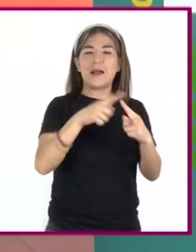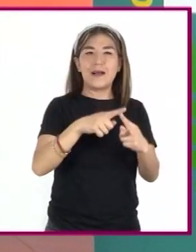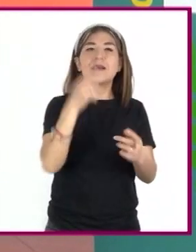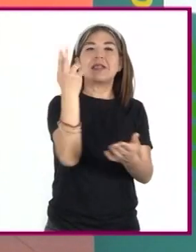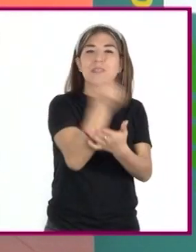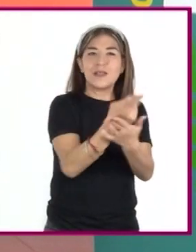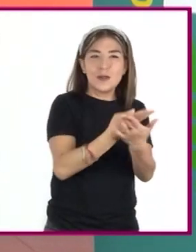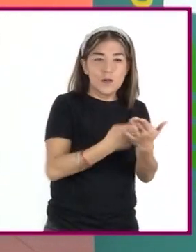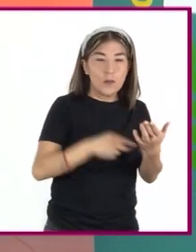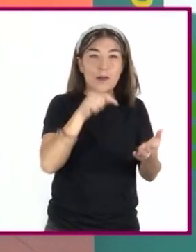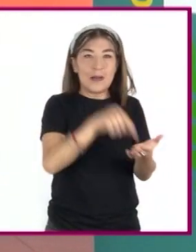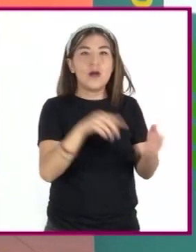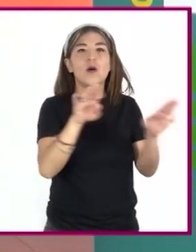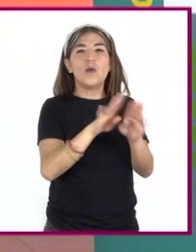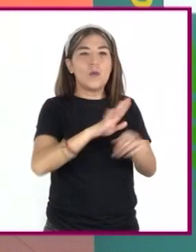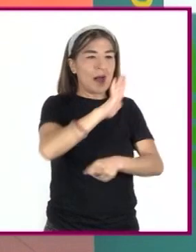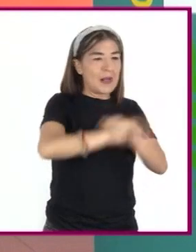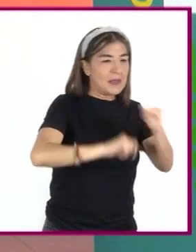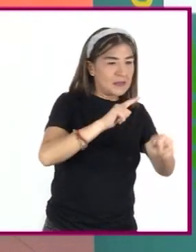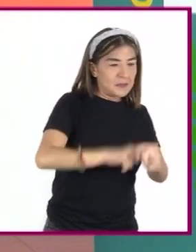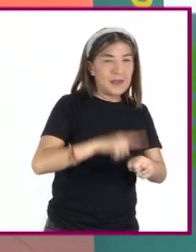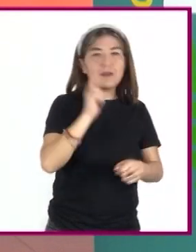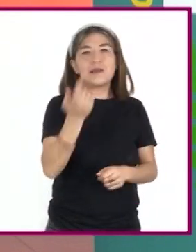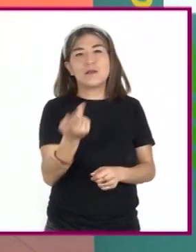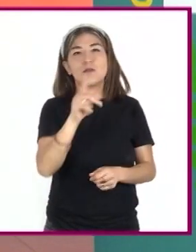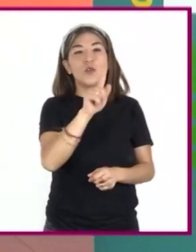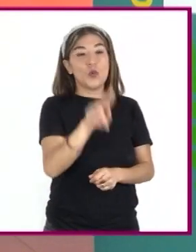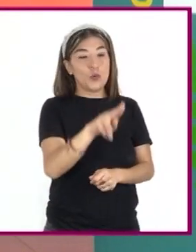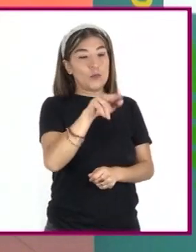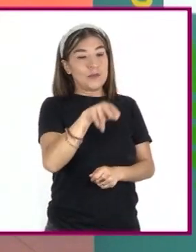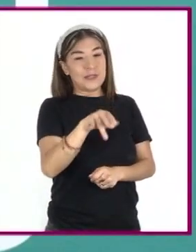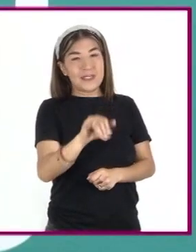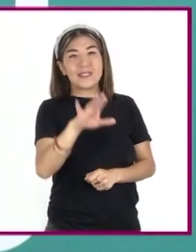vivo unicelular y otro pluricelular.